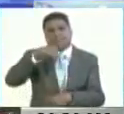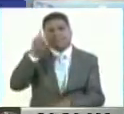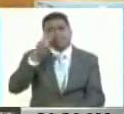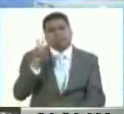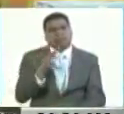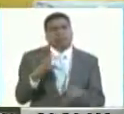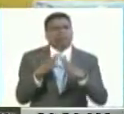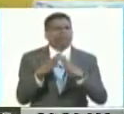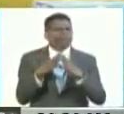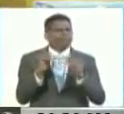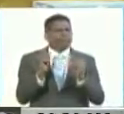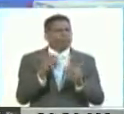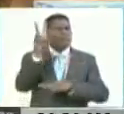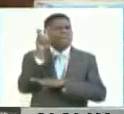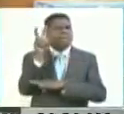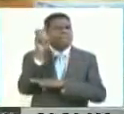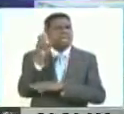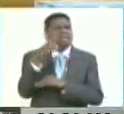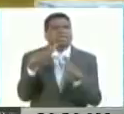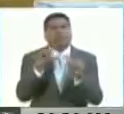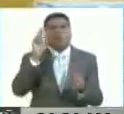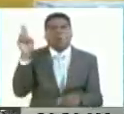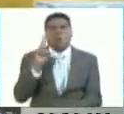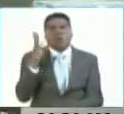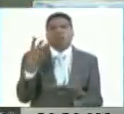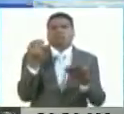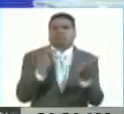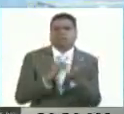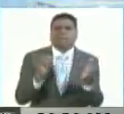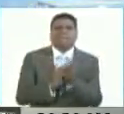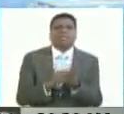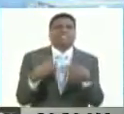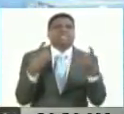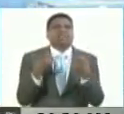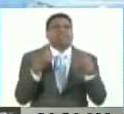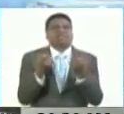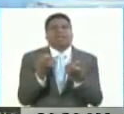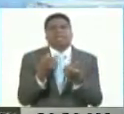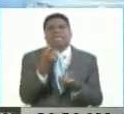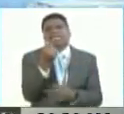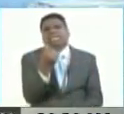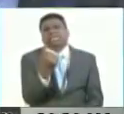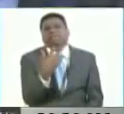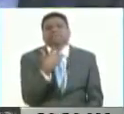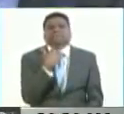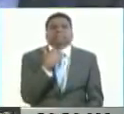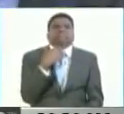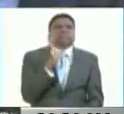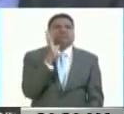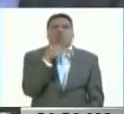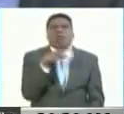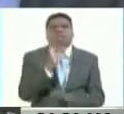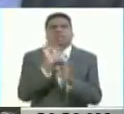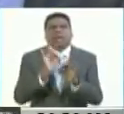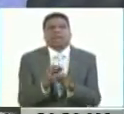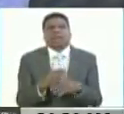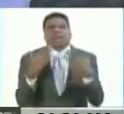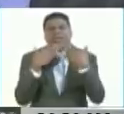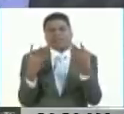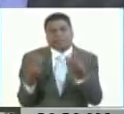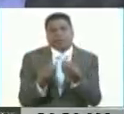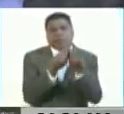el episodio del día viernes a la sobreutilización de los puntos de venta por la falta de efectivo. Le preguntamos a nuestro invitado, Feijóo, muchísimas gracias por acompañarnos. Esto es